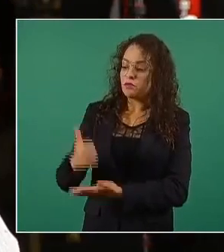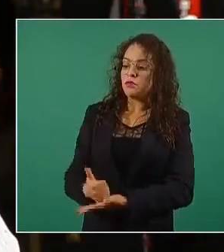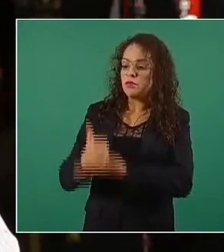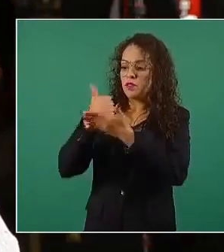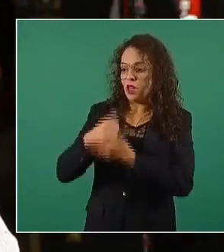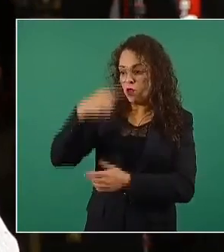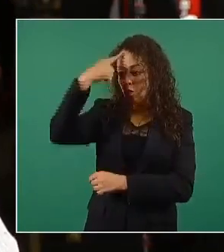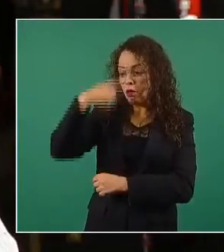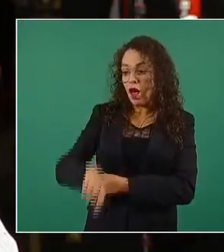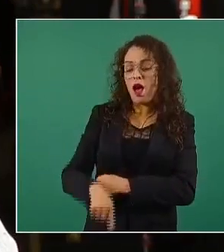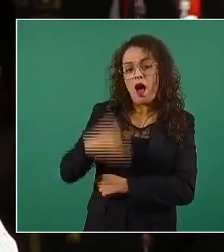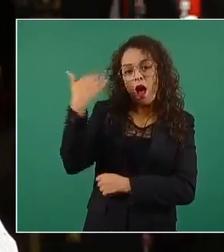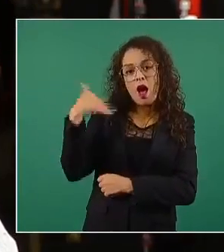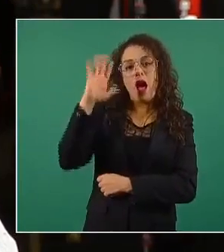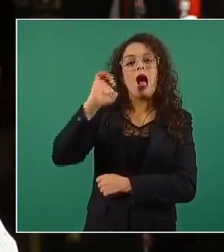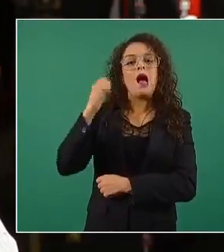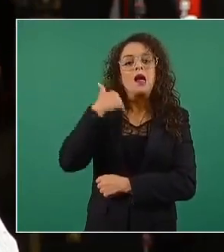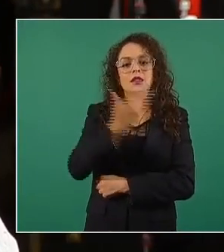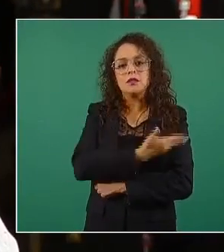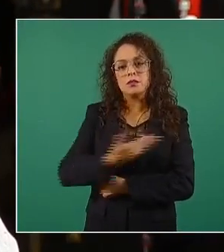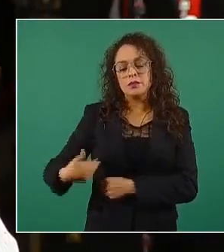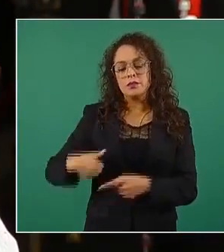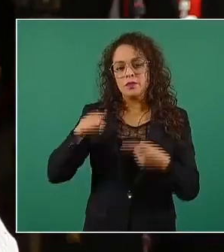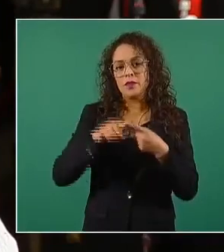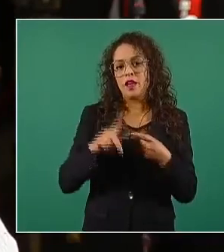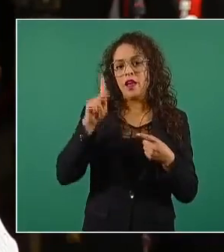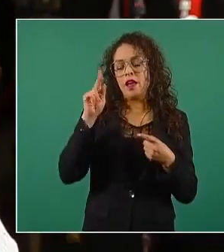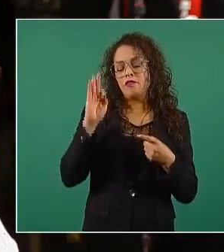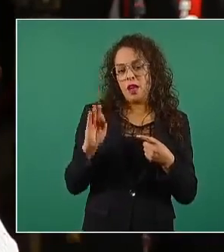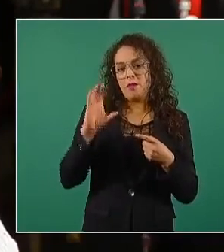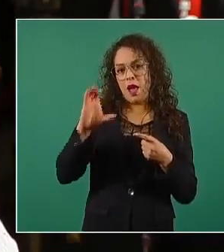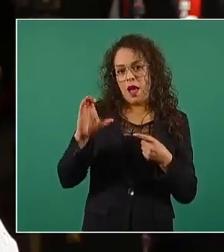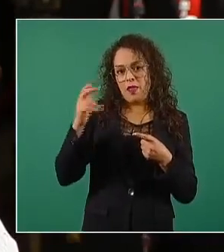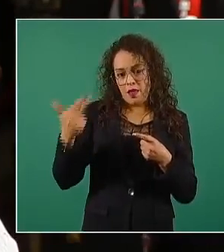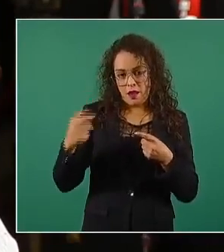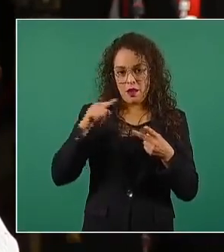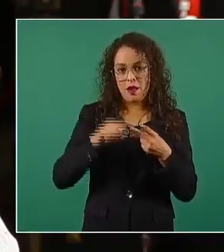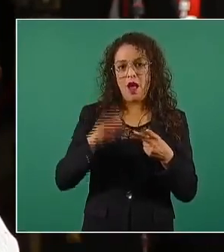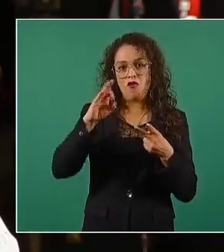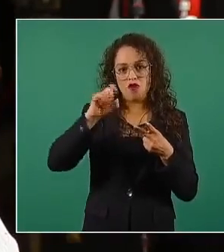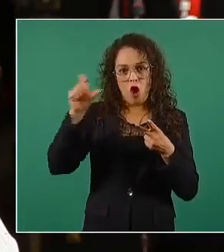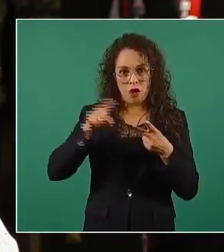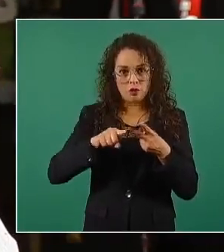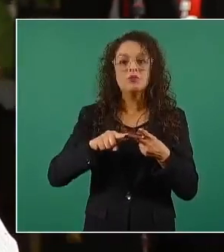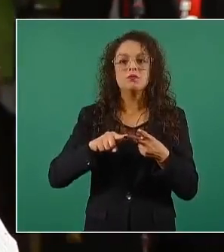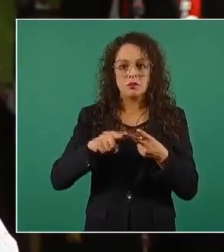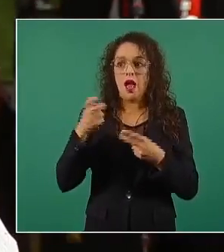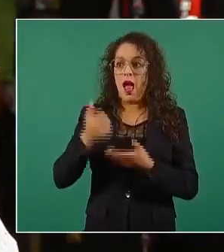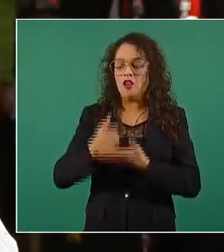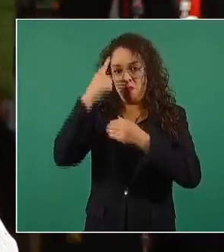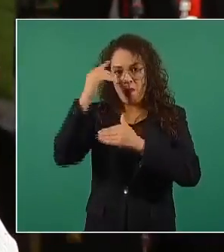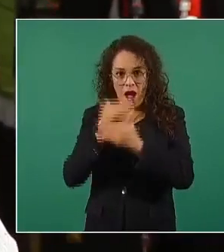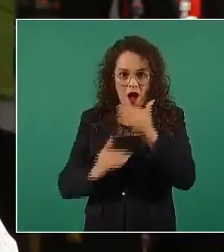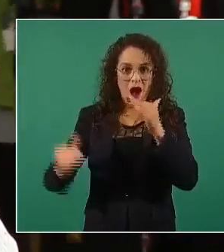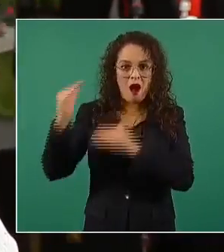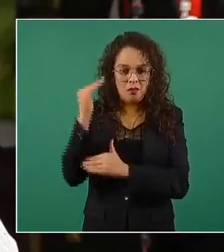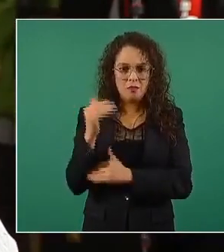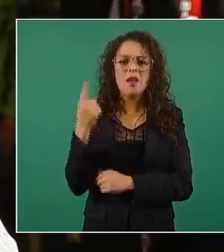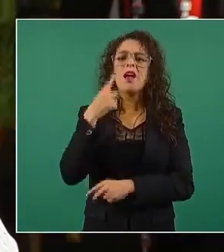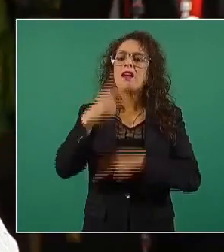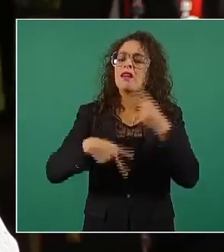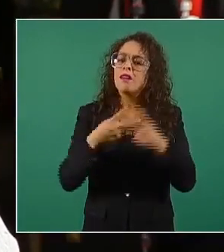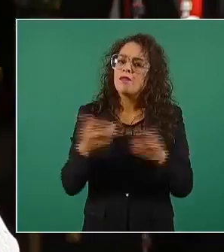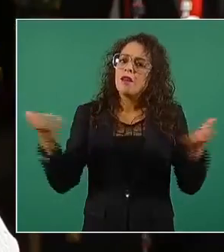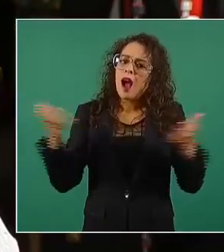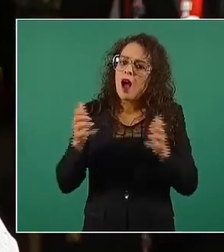Vicente Fox. La pregunta, presidente, es ¿qué se puede hacer en México con este tipo de asociaciones que violan derechos